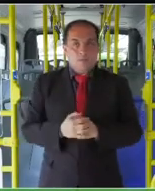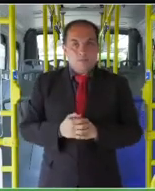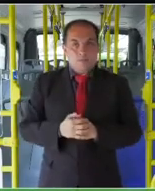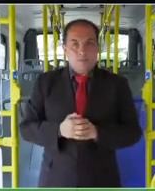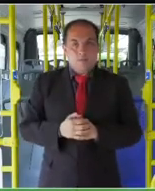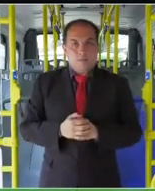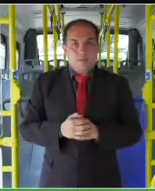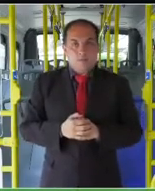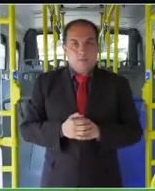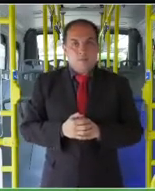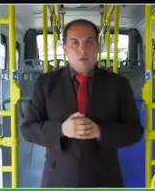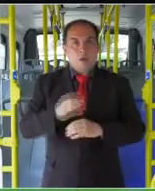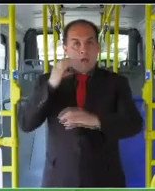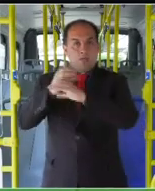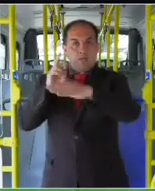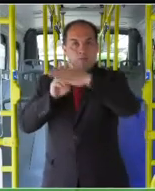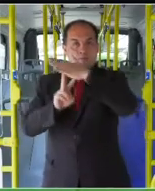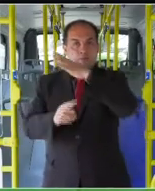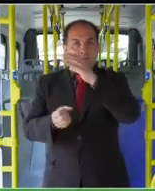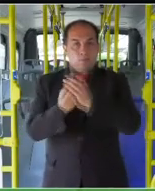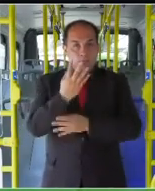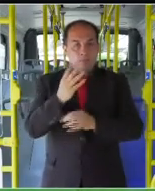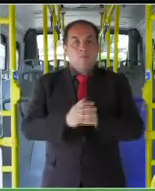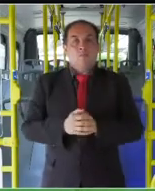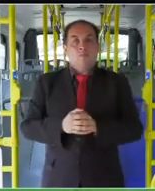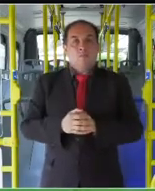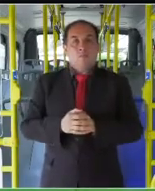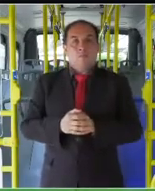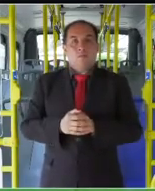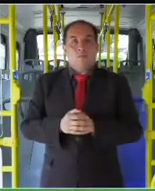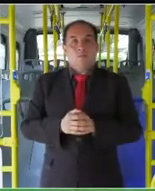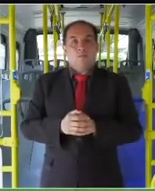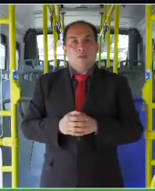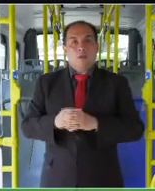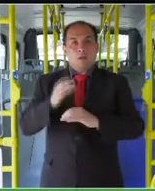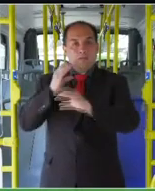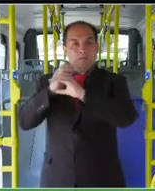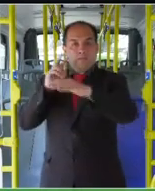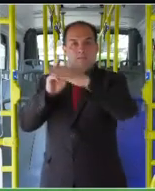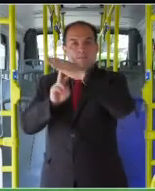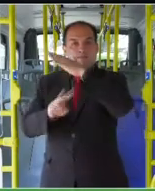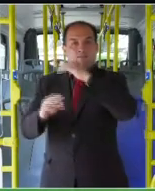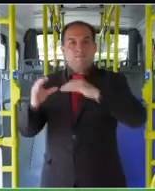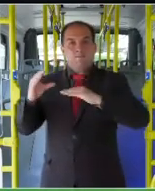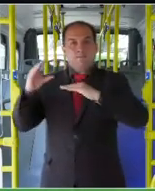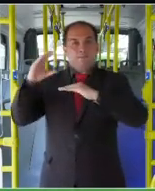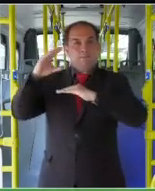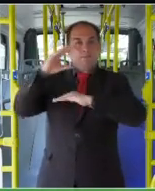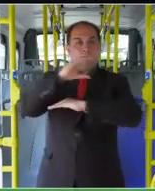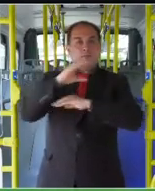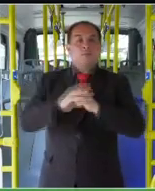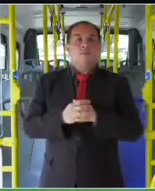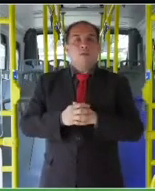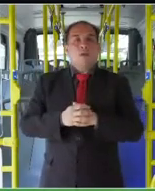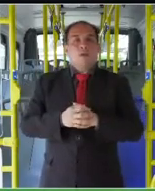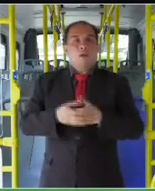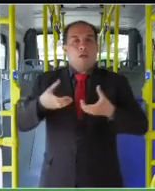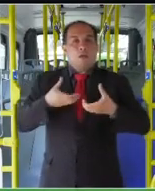de trolebuses, de los nuevos trolebuses, el trolebús elevado sobre Ermita